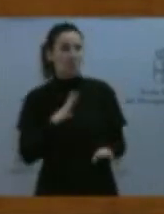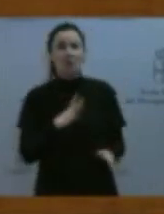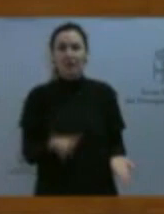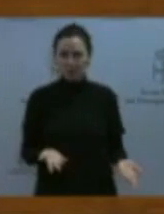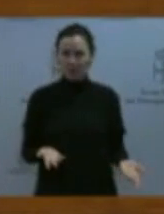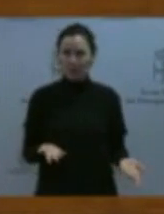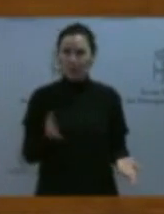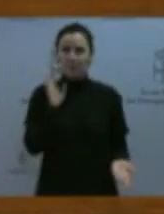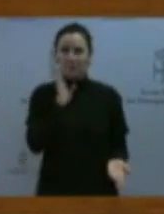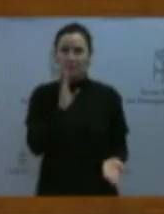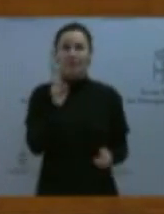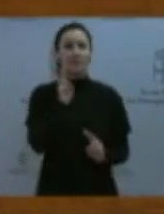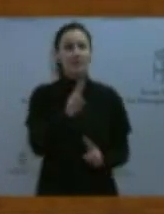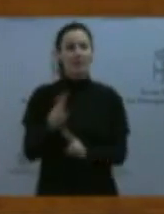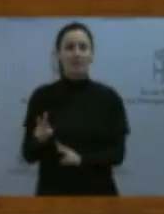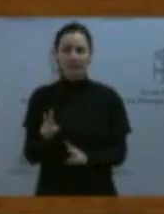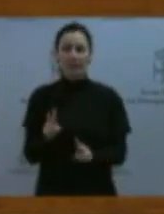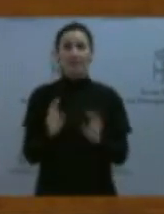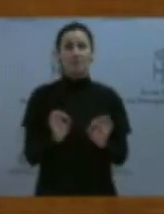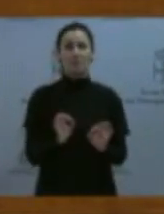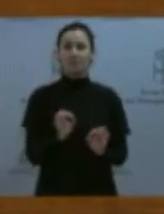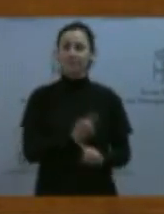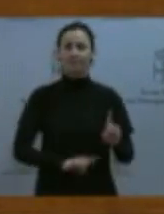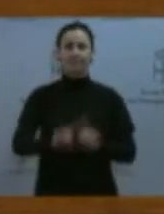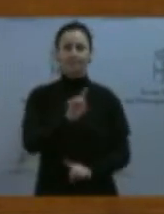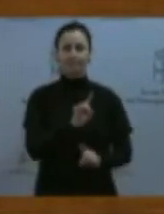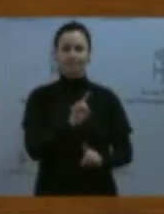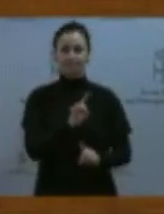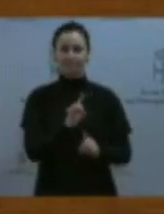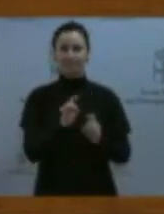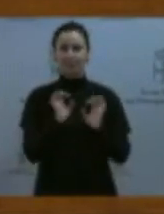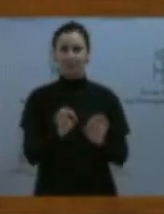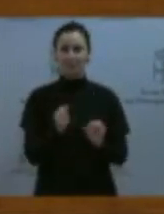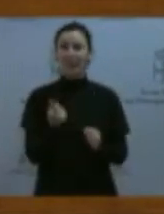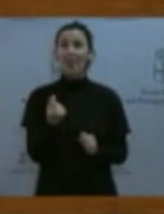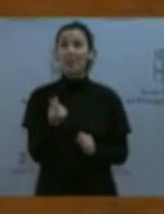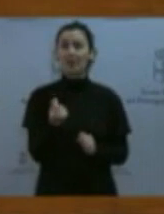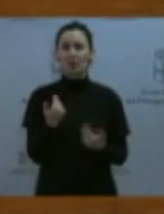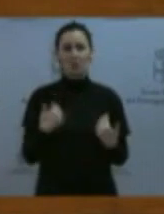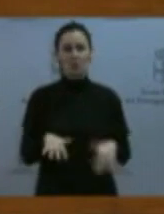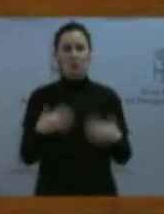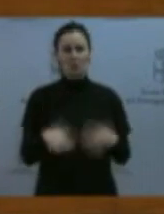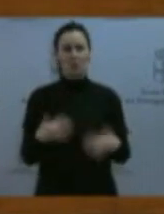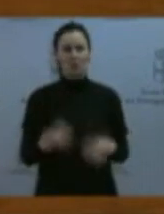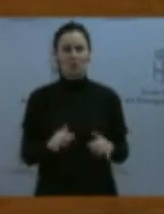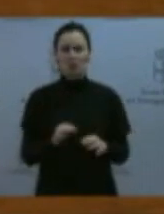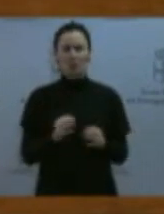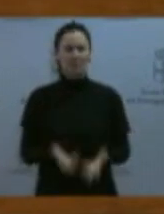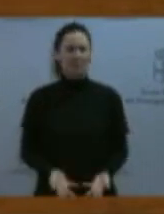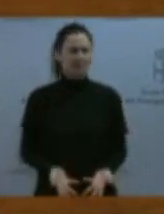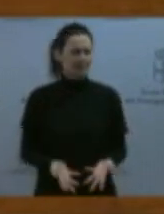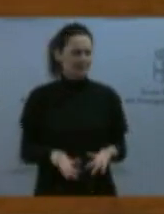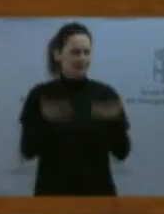en los que las cantidades en juego eran poco menos que incalculables, referidas a conductas mantenidas durante años por